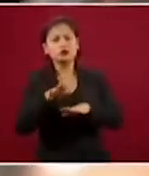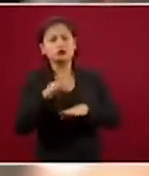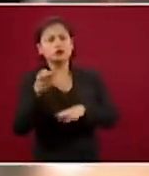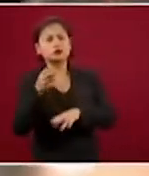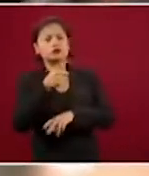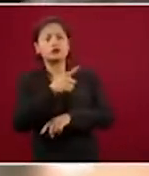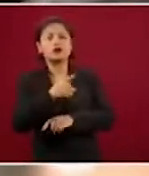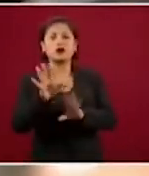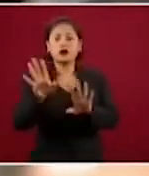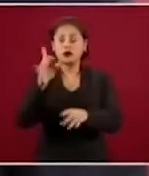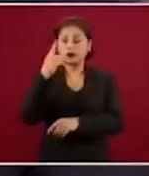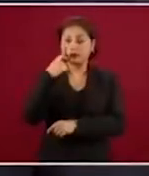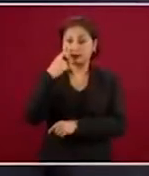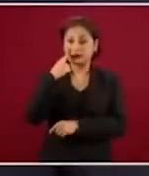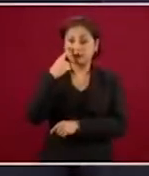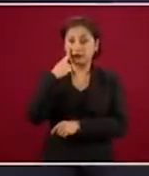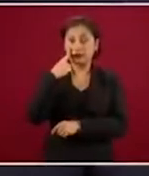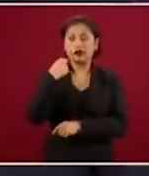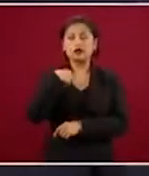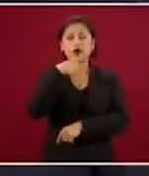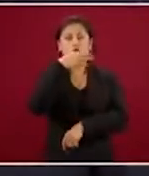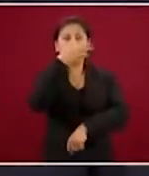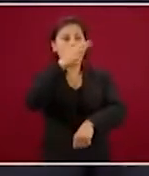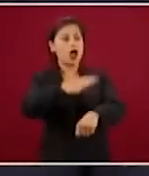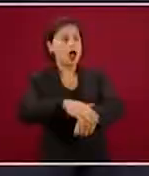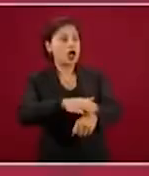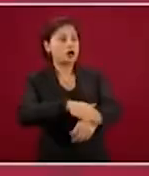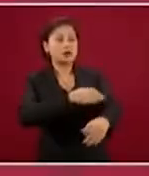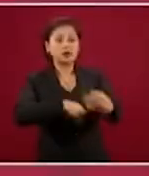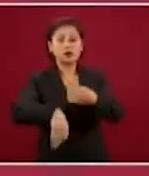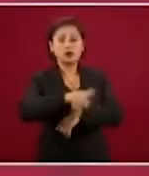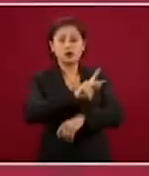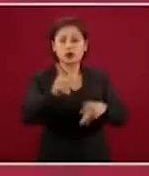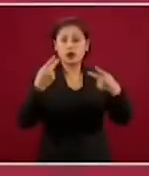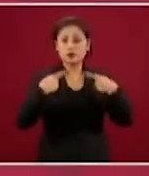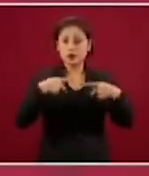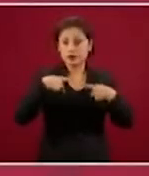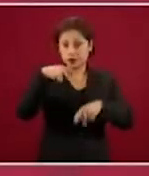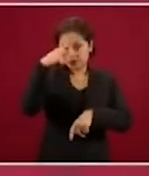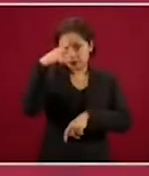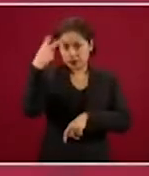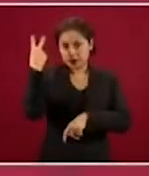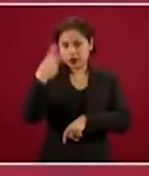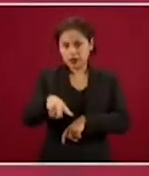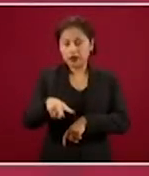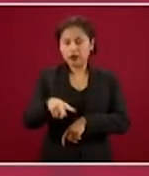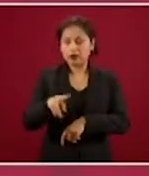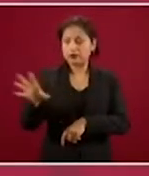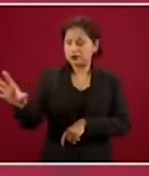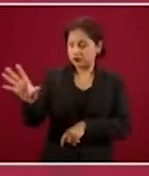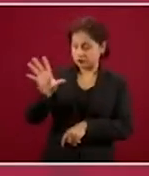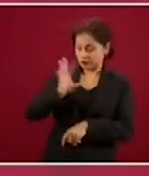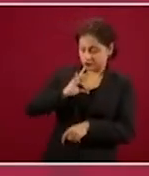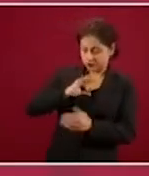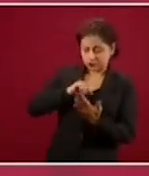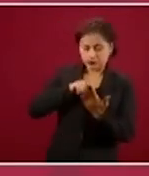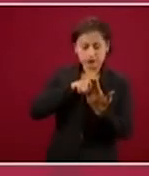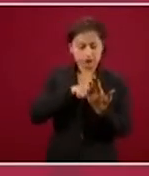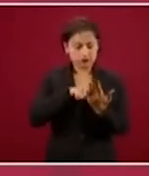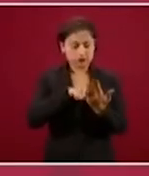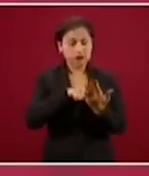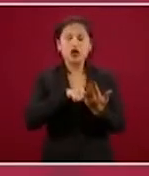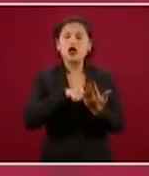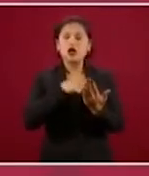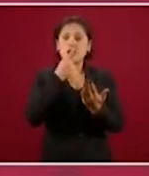decirle a los mexicanos que el informe que tengo es que no hay ningún caso en